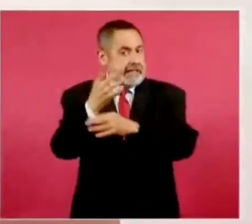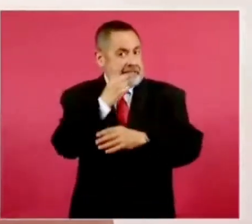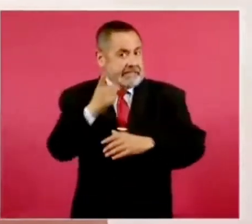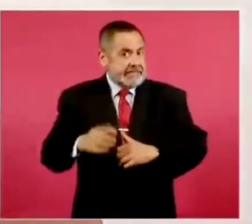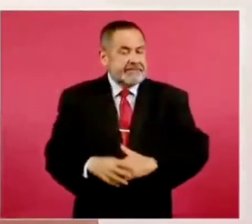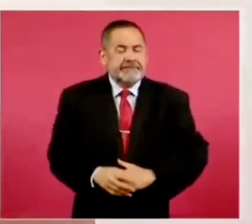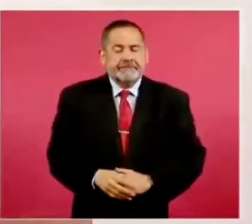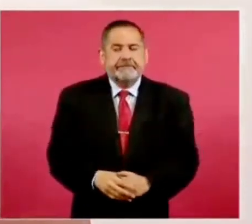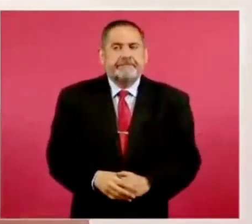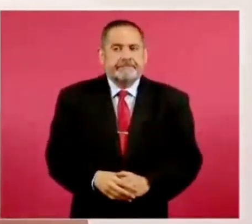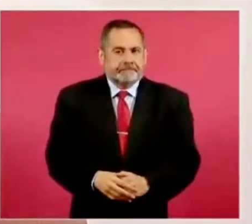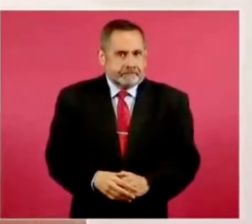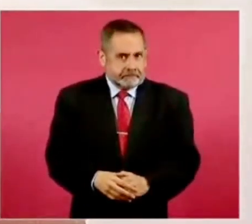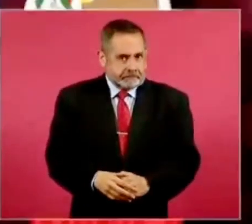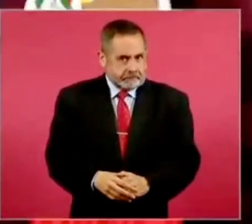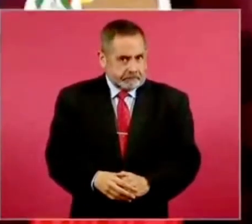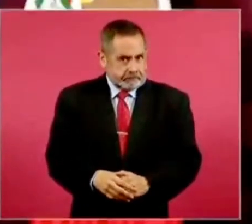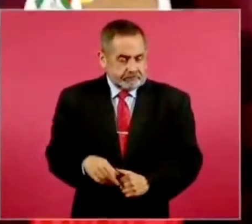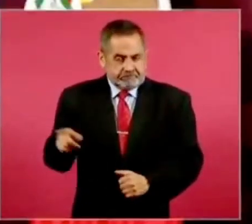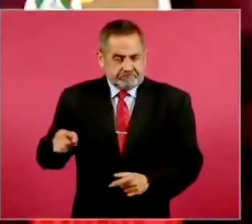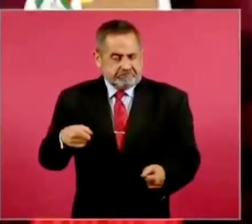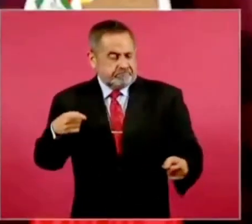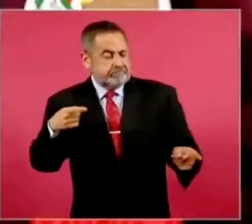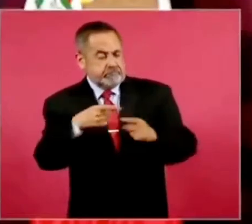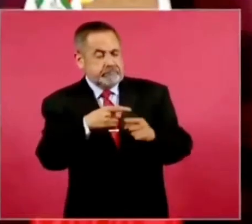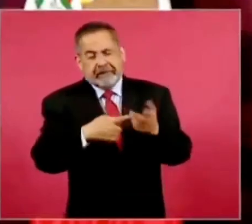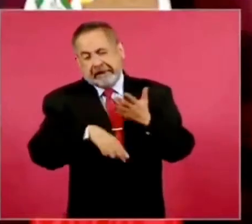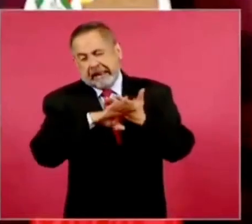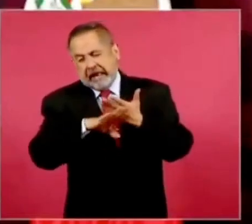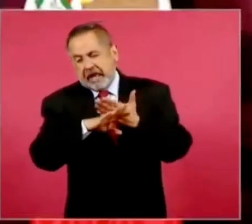que dirige a sus acusadores,